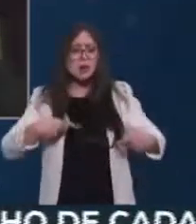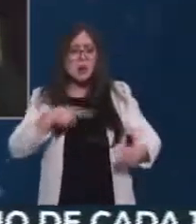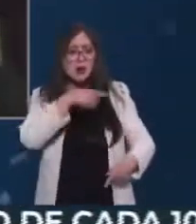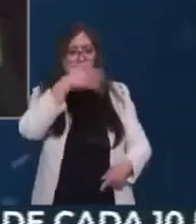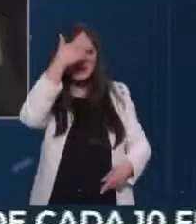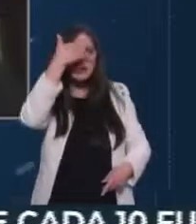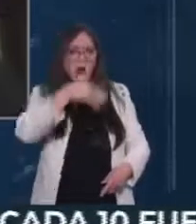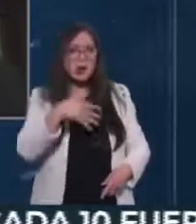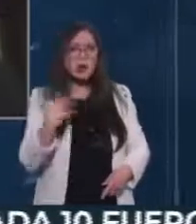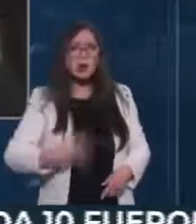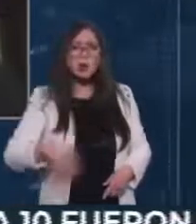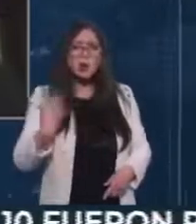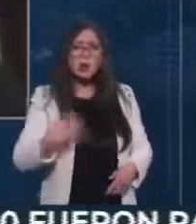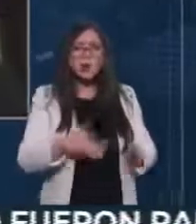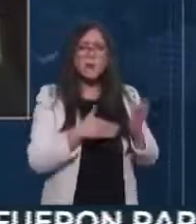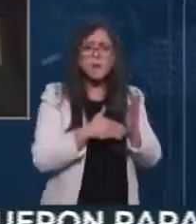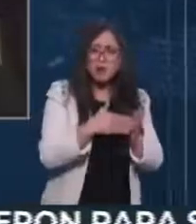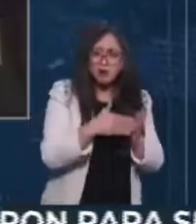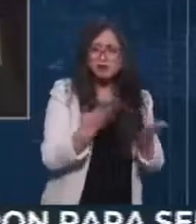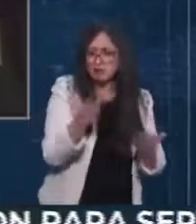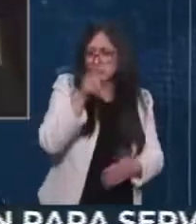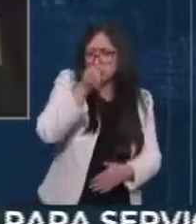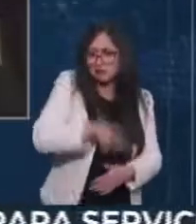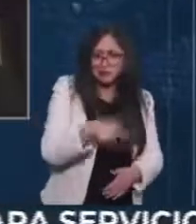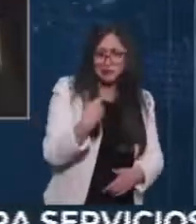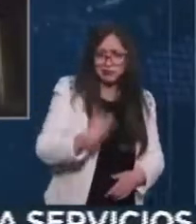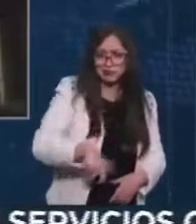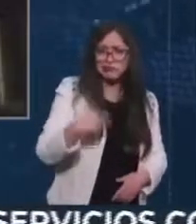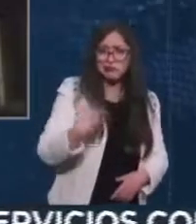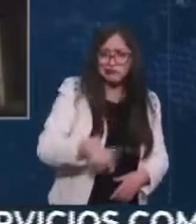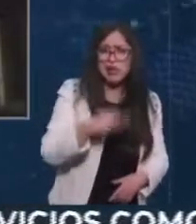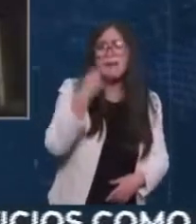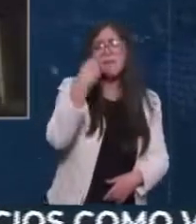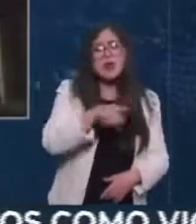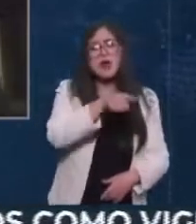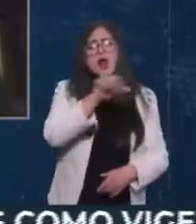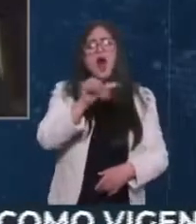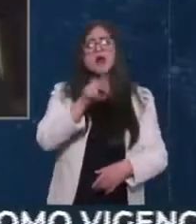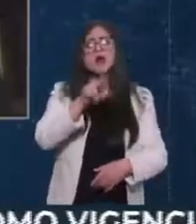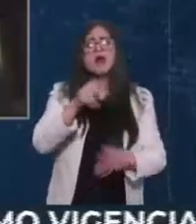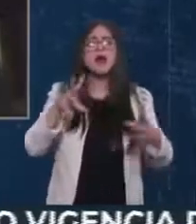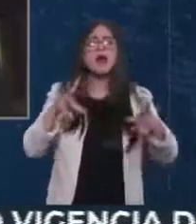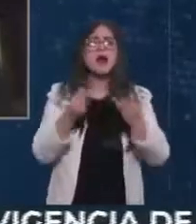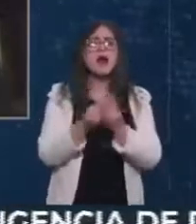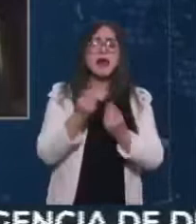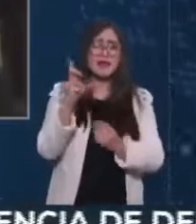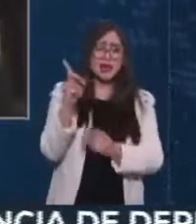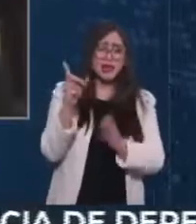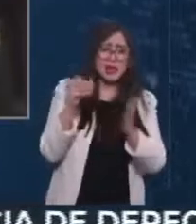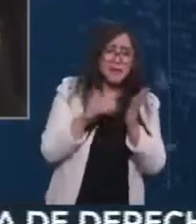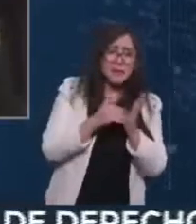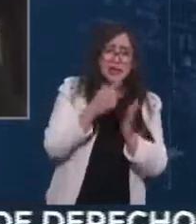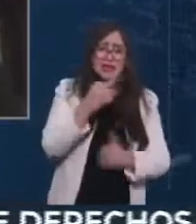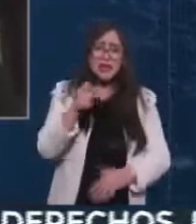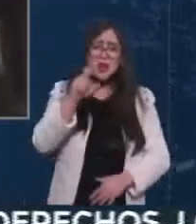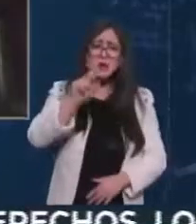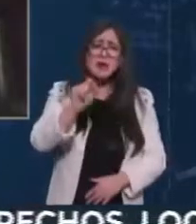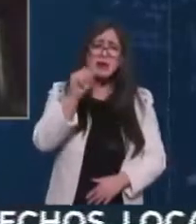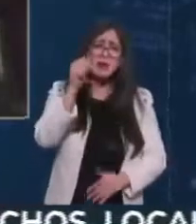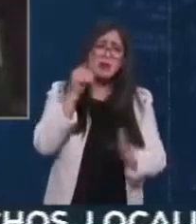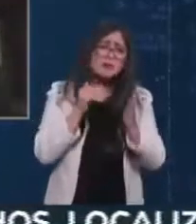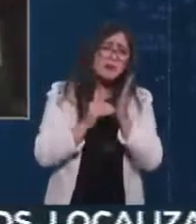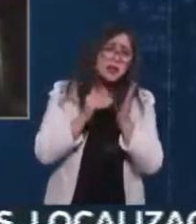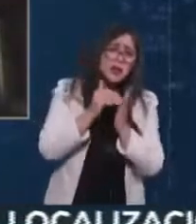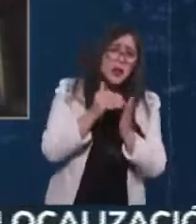es, pero la propia auditoría señala que, bueno, ellos auditaron alrededor de 30,000 millones de pesos, 30,126 millones de